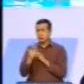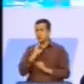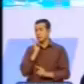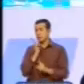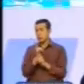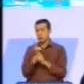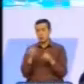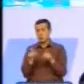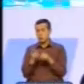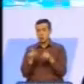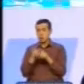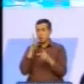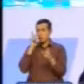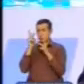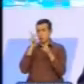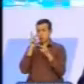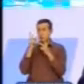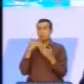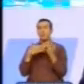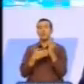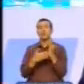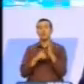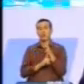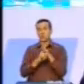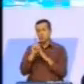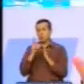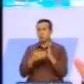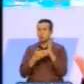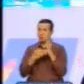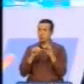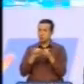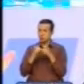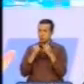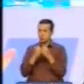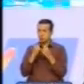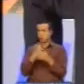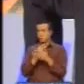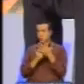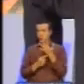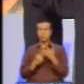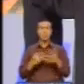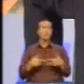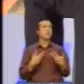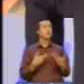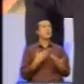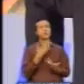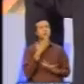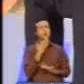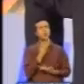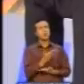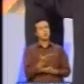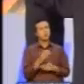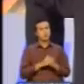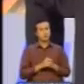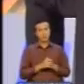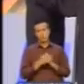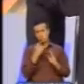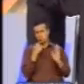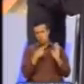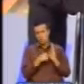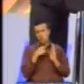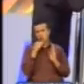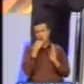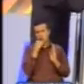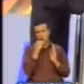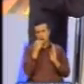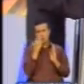la misma visión de modelo de desarrollo, de modelo de sociedad en la cual estamos enfocados. ¿Cómo lograr aquello cuando existe una